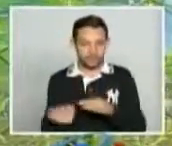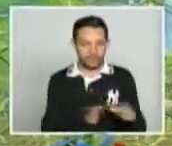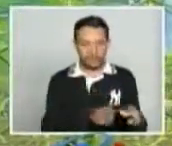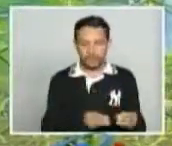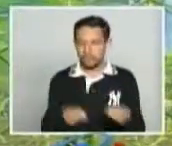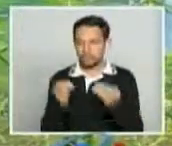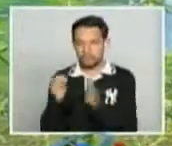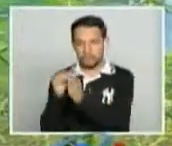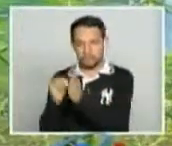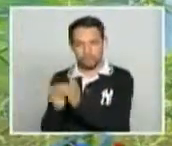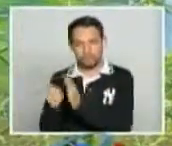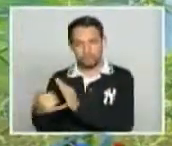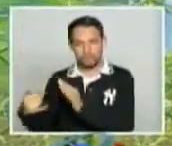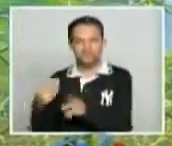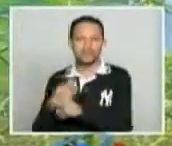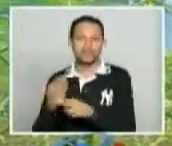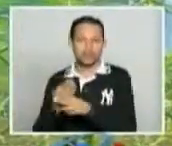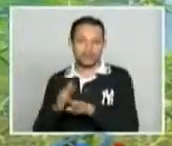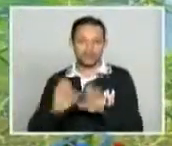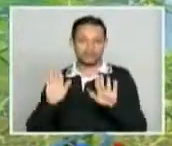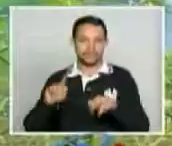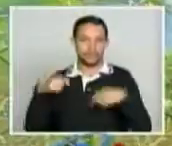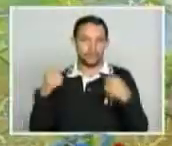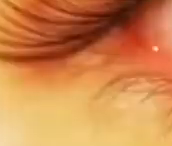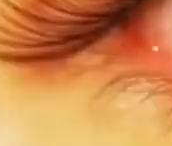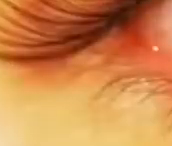tanta patología tiroides. Ya regresamos.